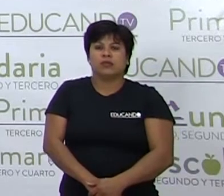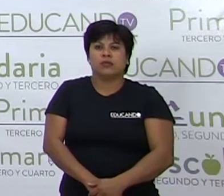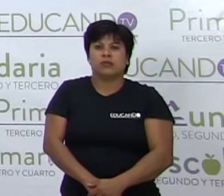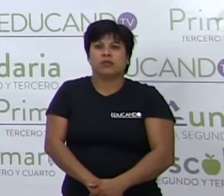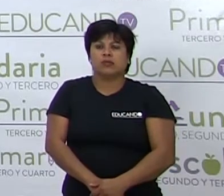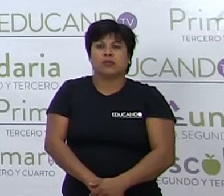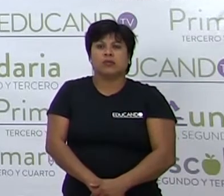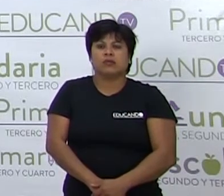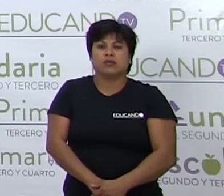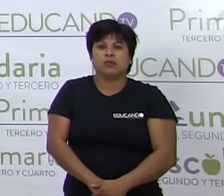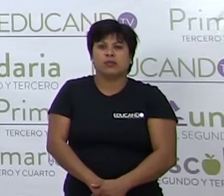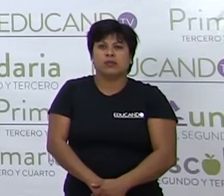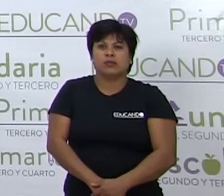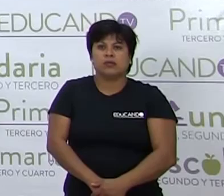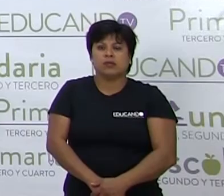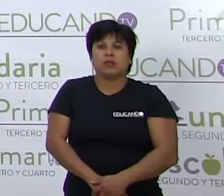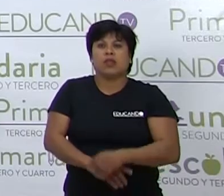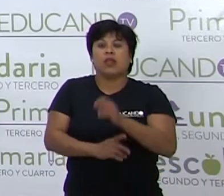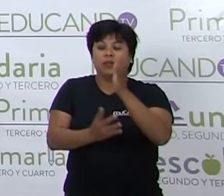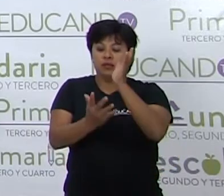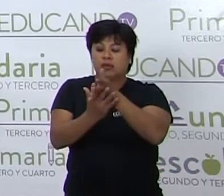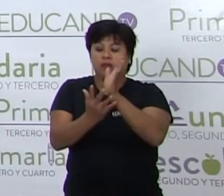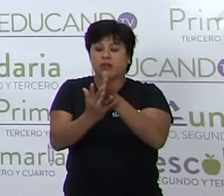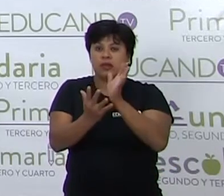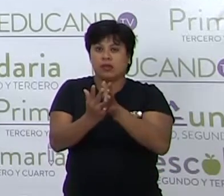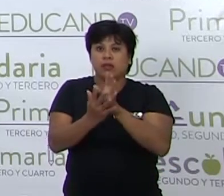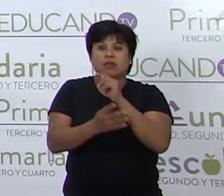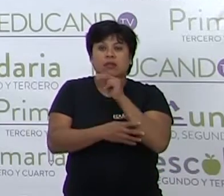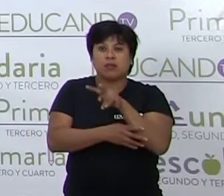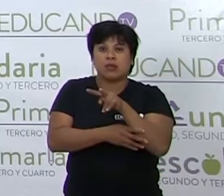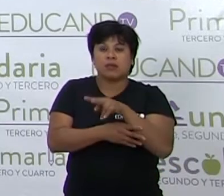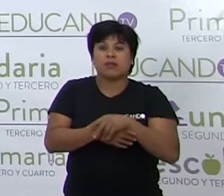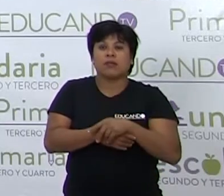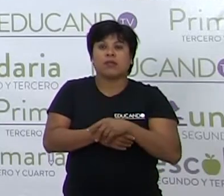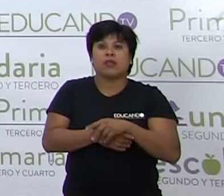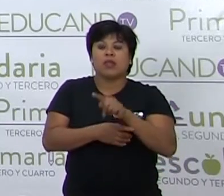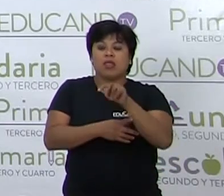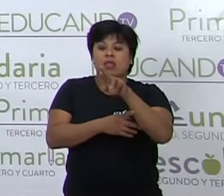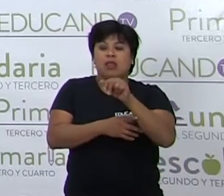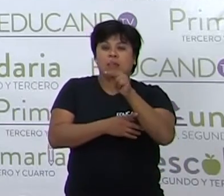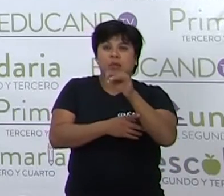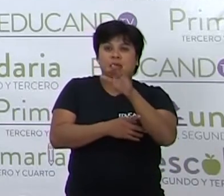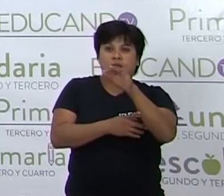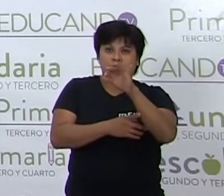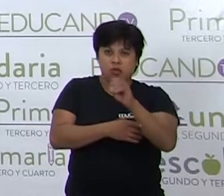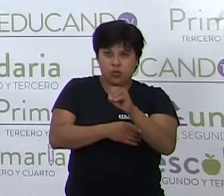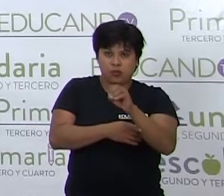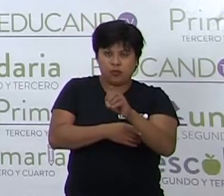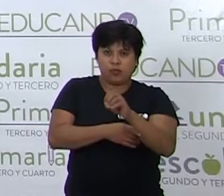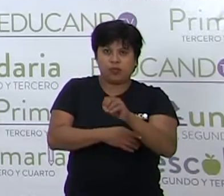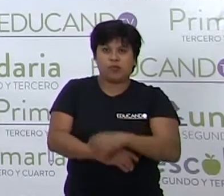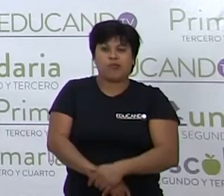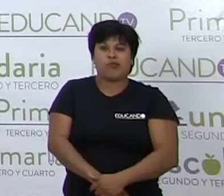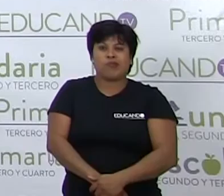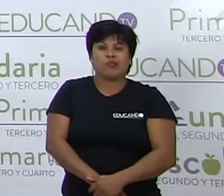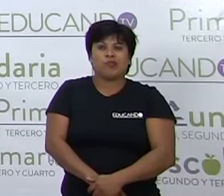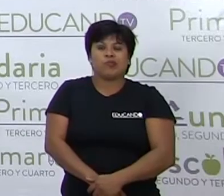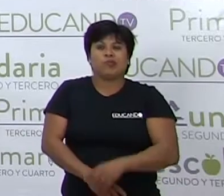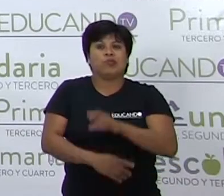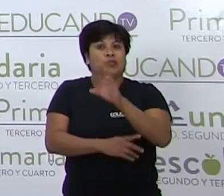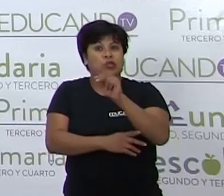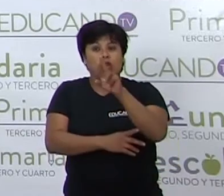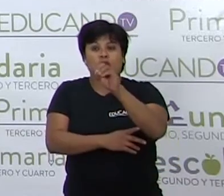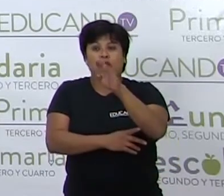amos se clasifica también en trapecios perdón no no en